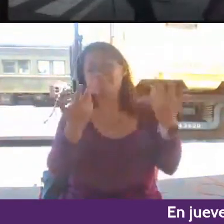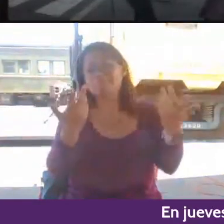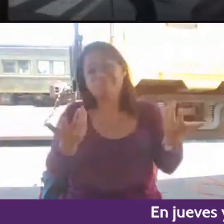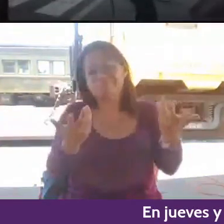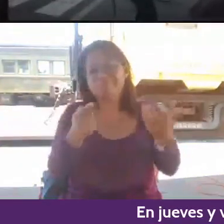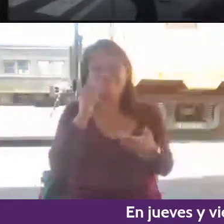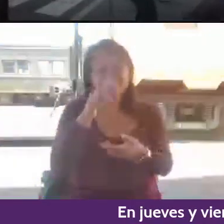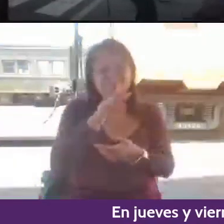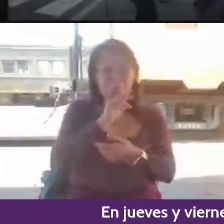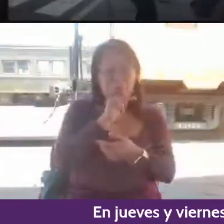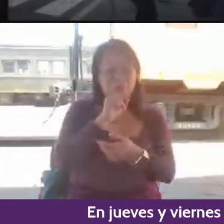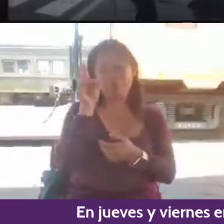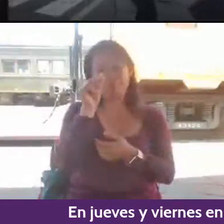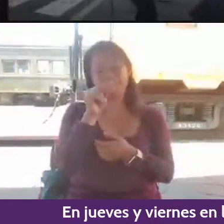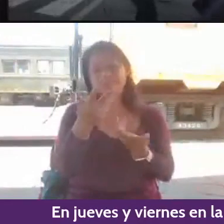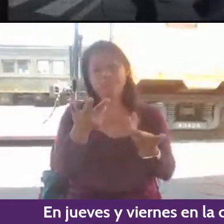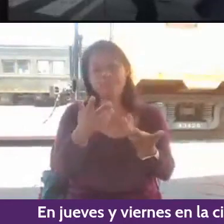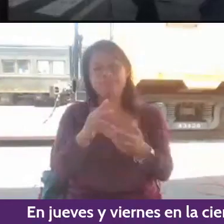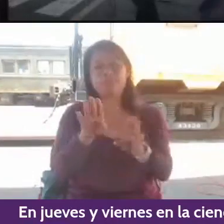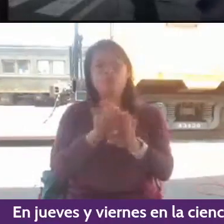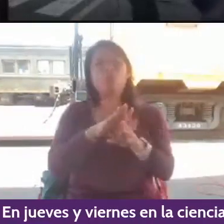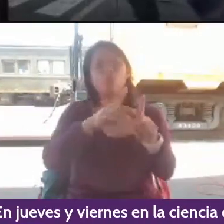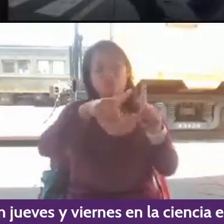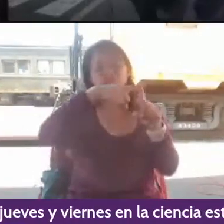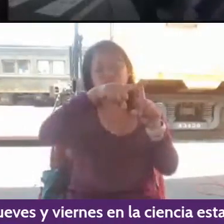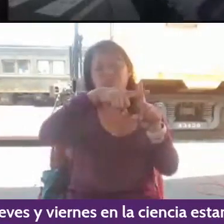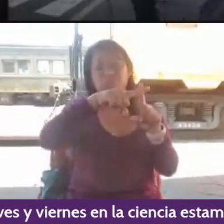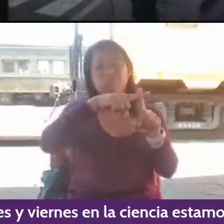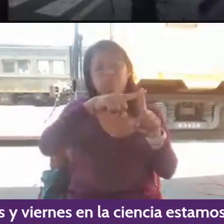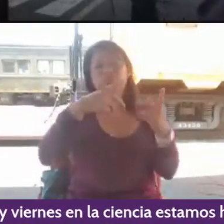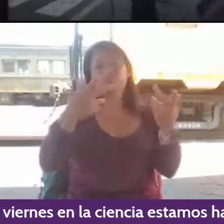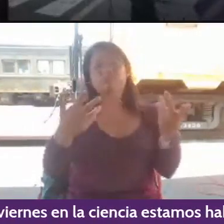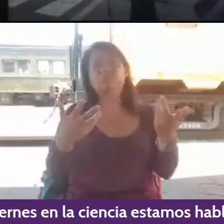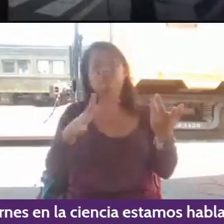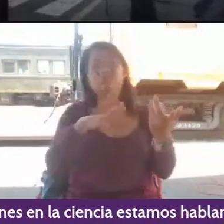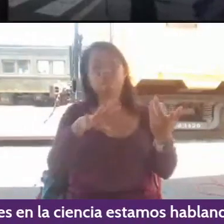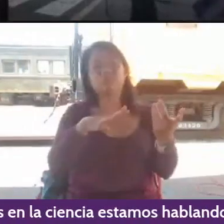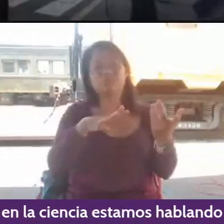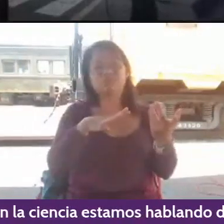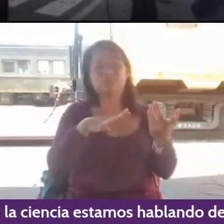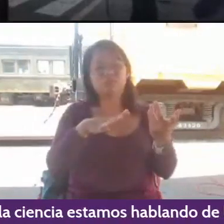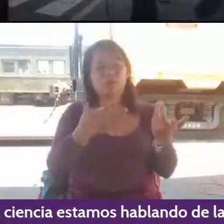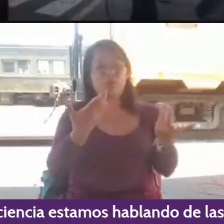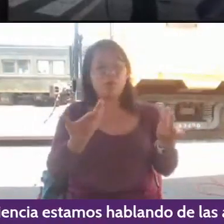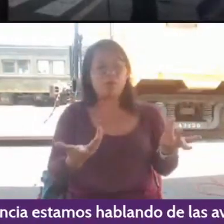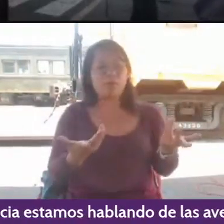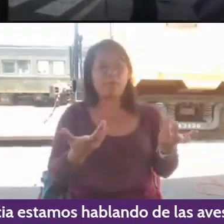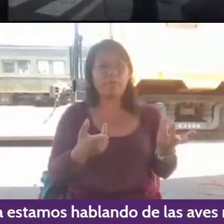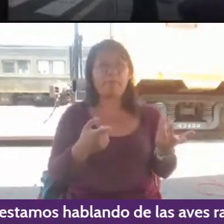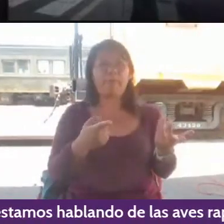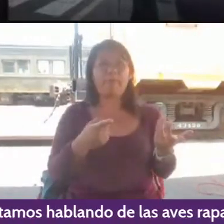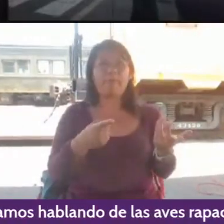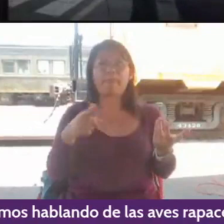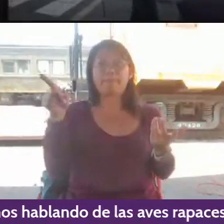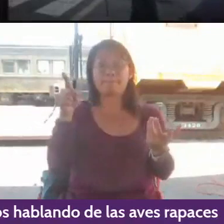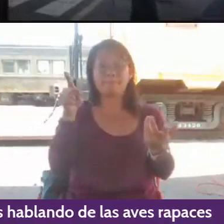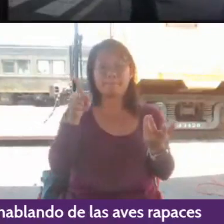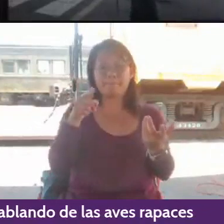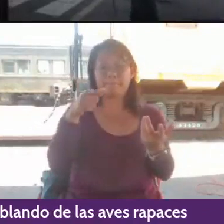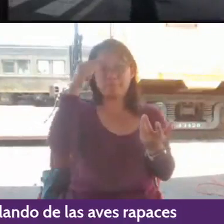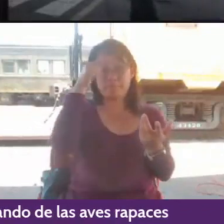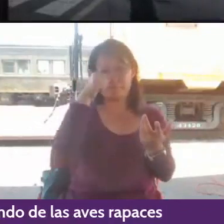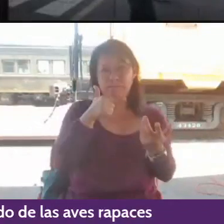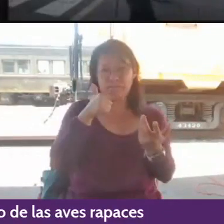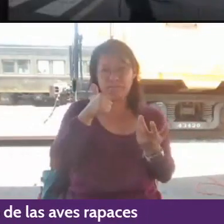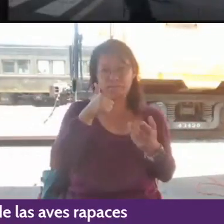que les preocupe, ¿no? Les da una ventaja la forma en la cabeza, que es que permite que tengan las rapaces nocturnas los ojos al frente